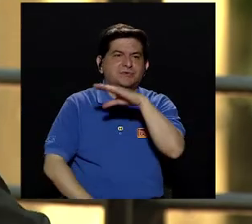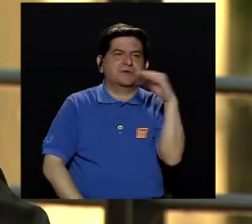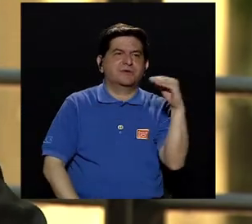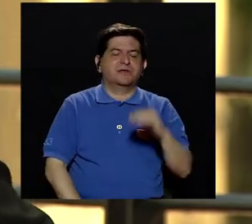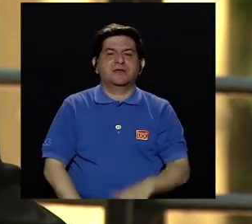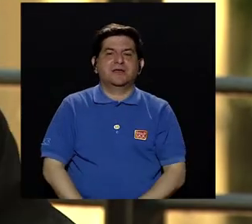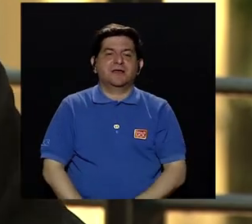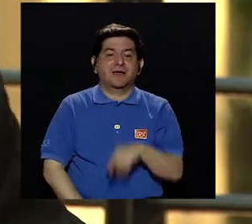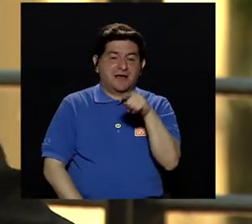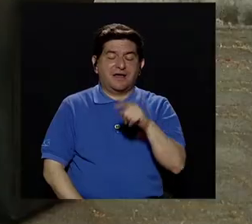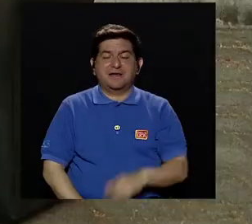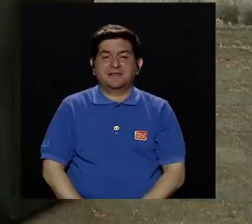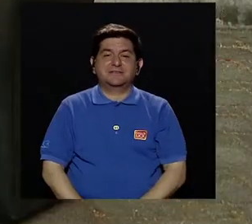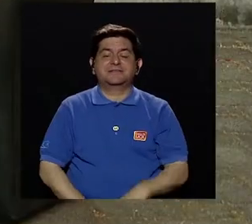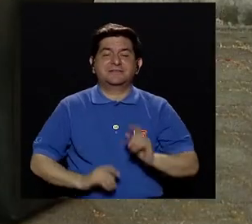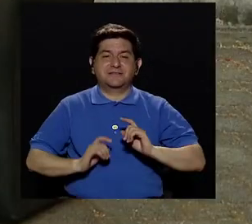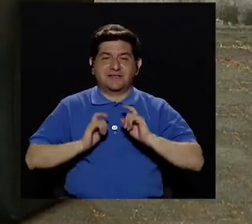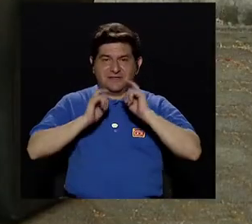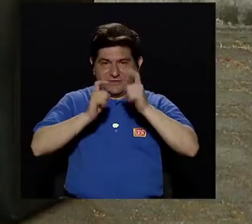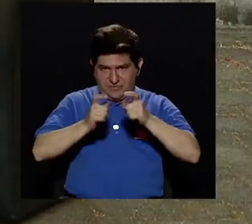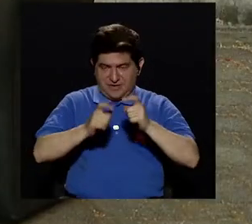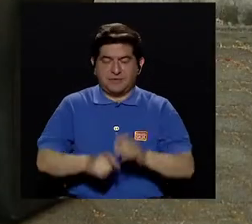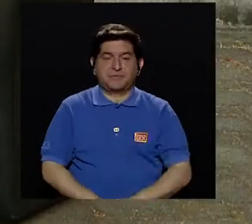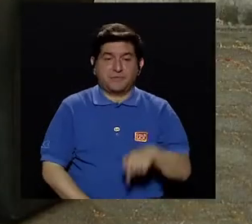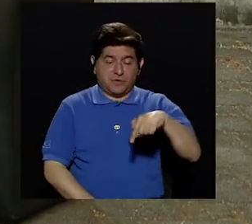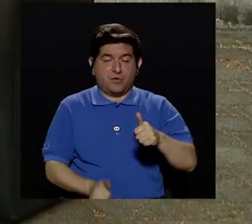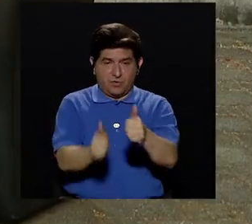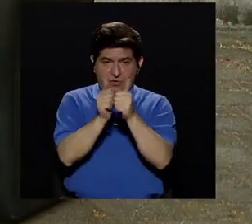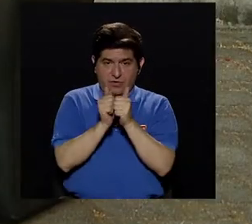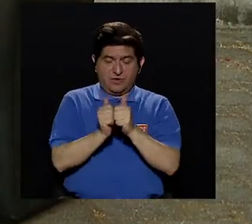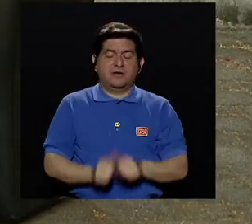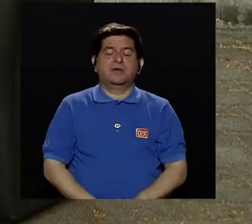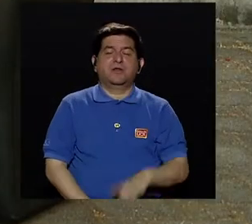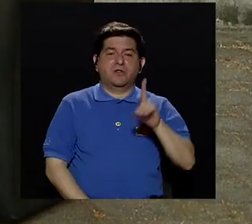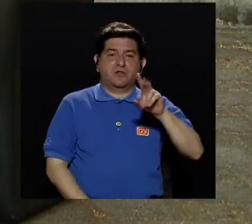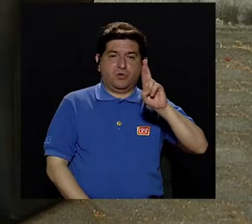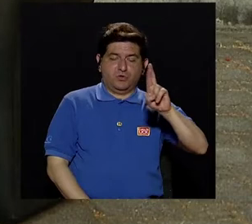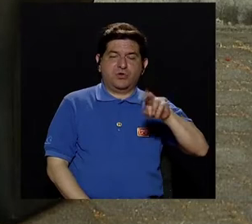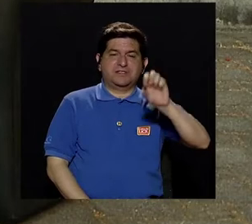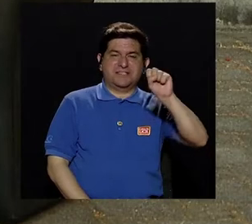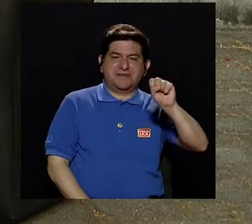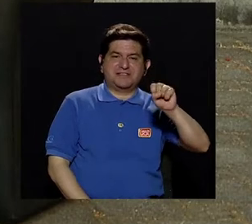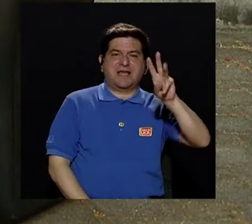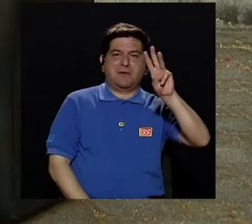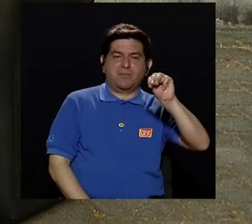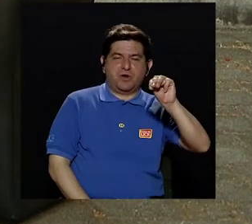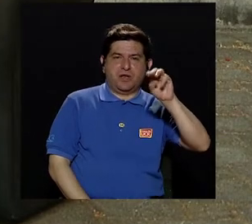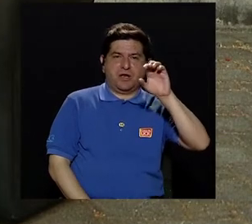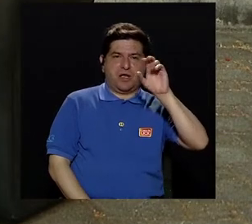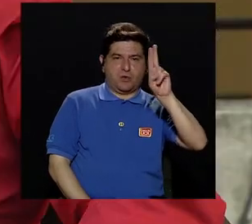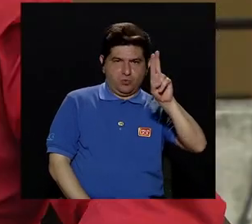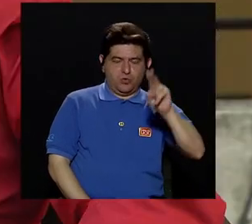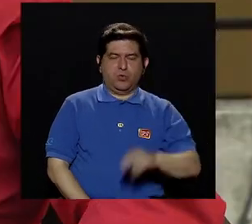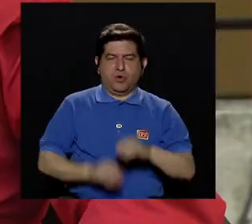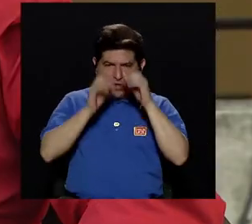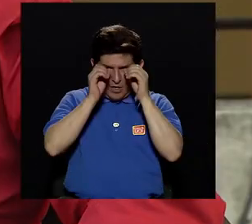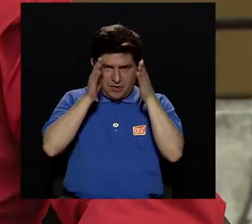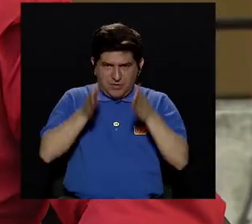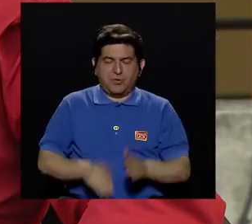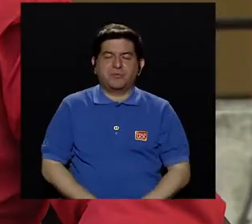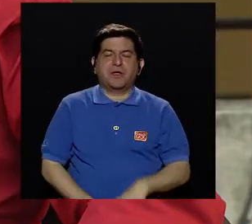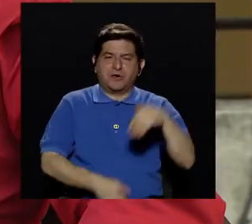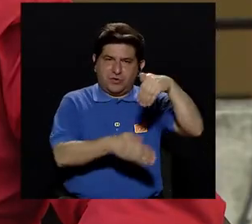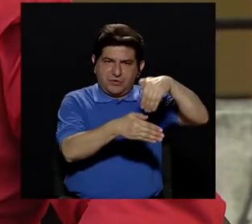su donación. Para esto, el día de hoy, nos acompaña el doctor Sebastián Molina Ulloa, quien es microbiólogo del